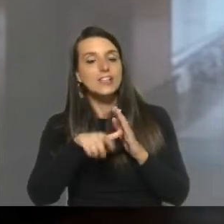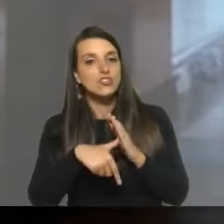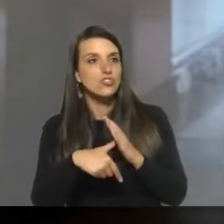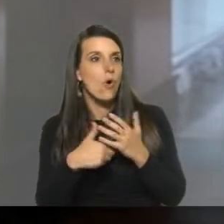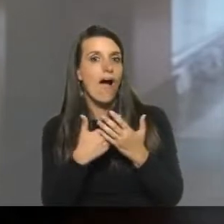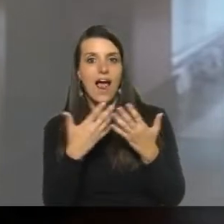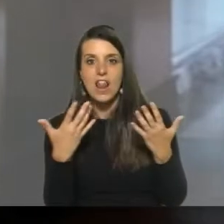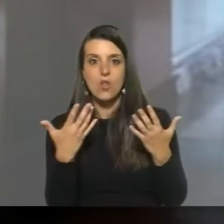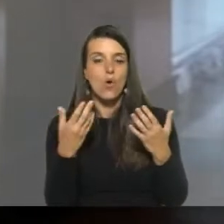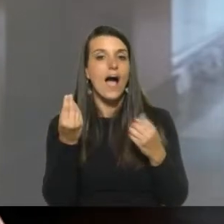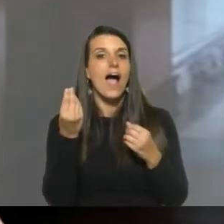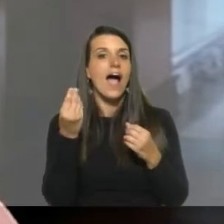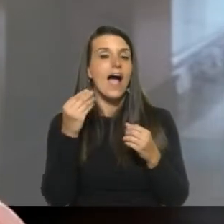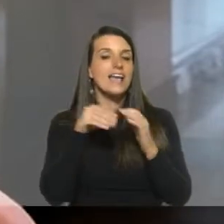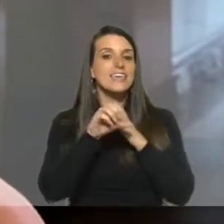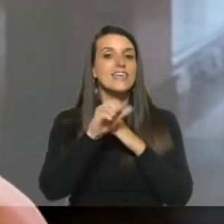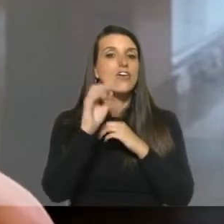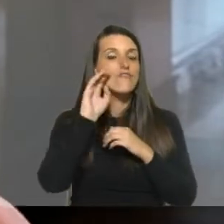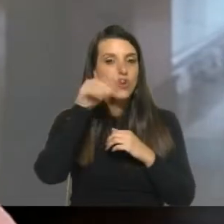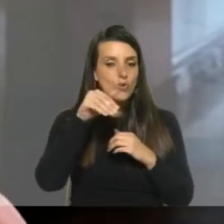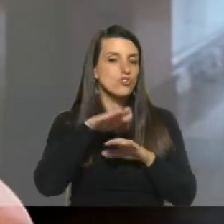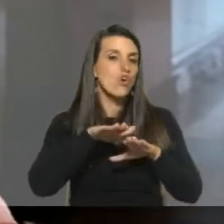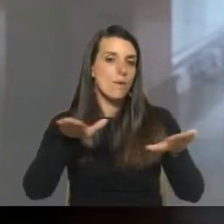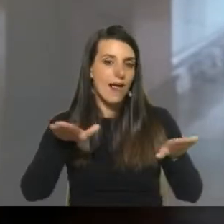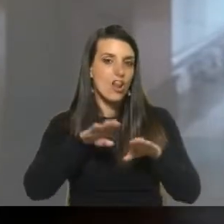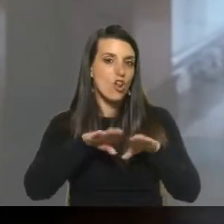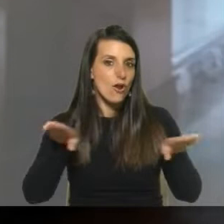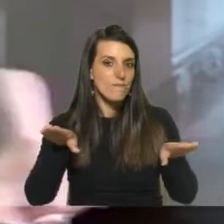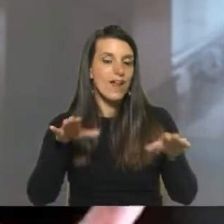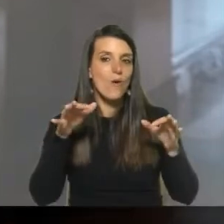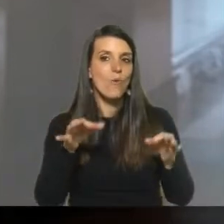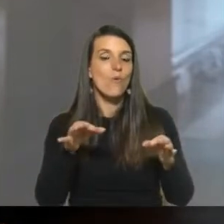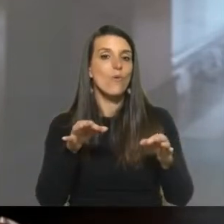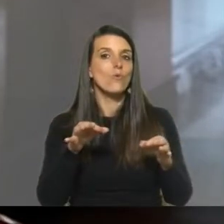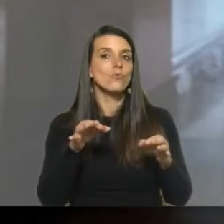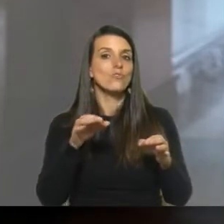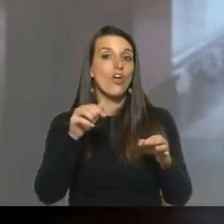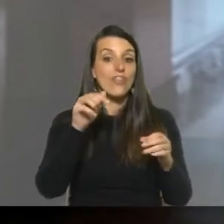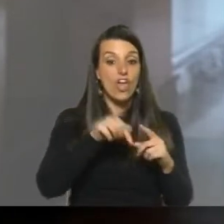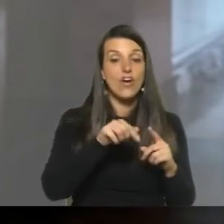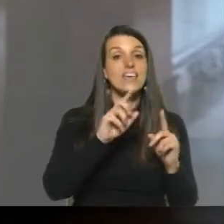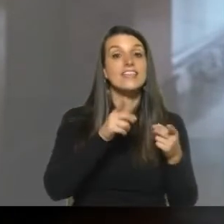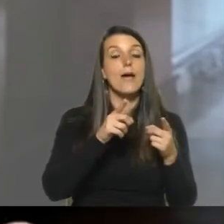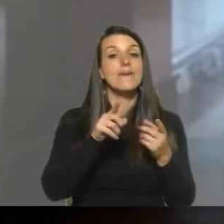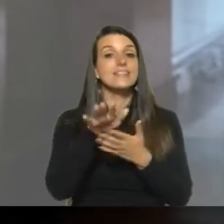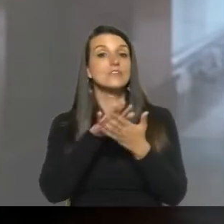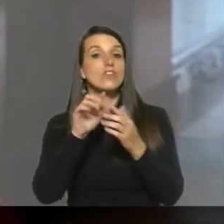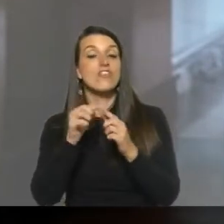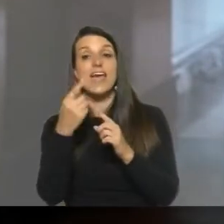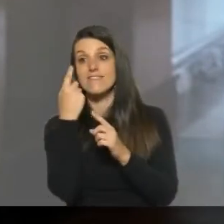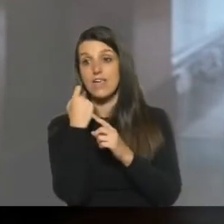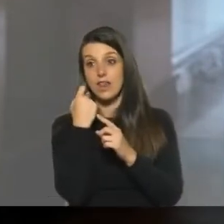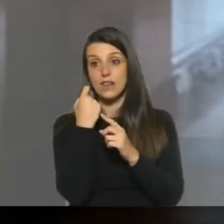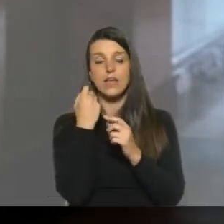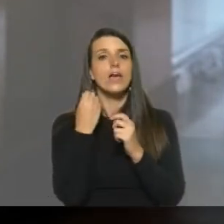al ingreso hay broad eso es normal en el marco de que Bueno estamos atendiendo la operativa de hoy y la operativa que quedó pendiente de ayer